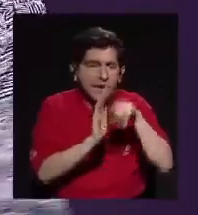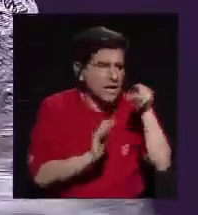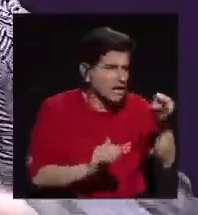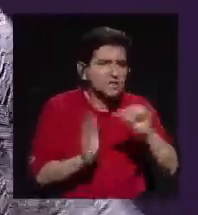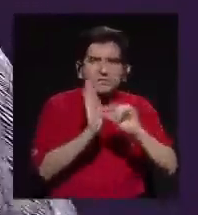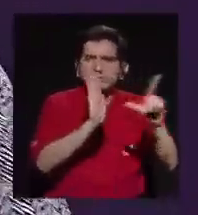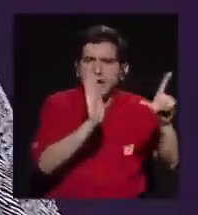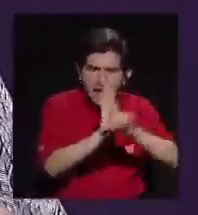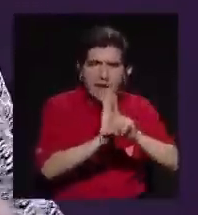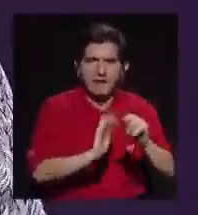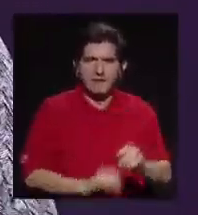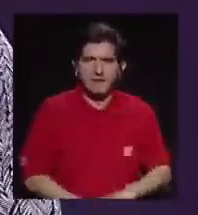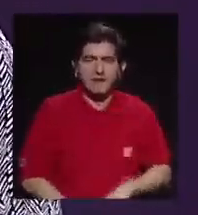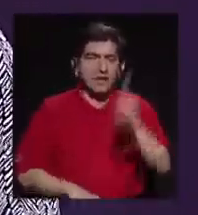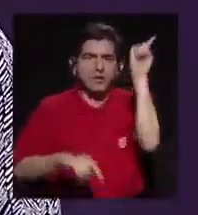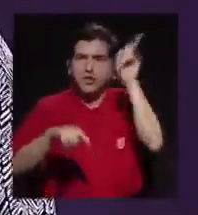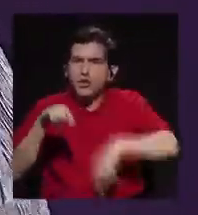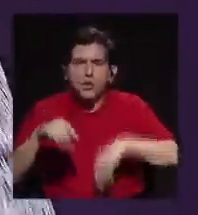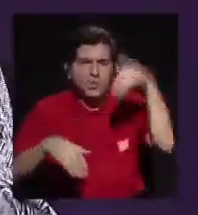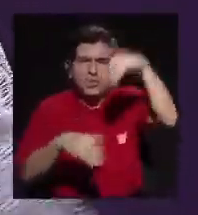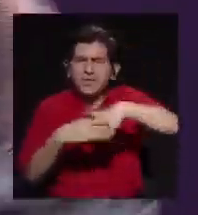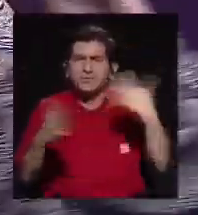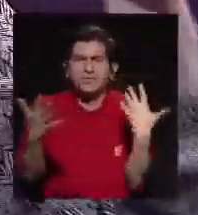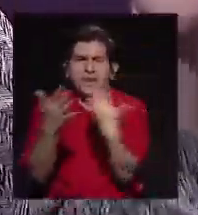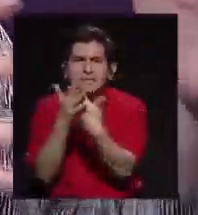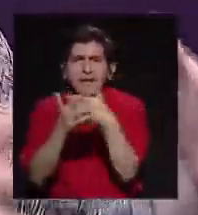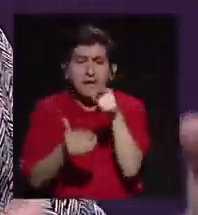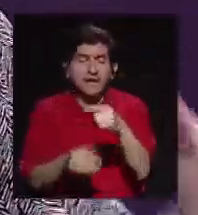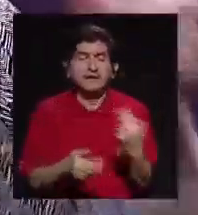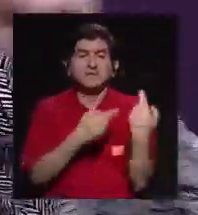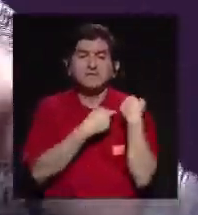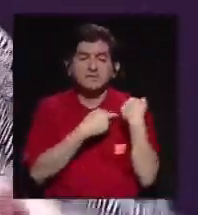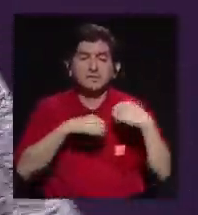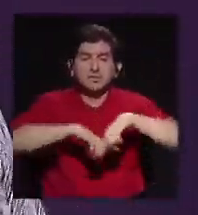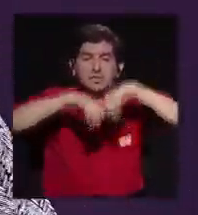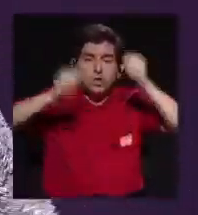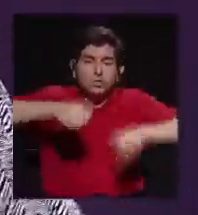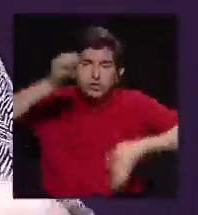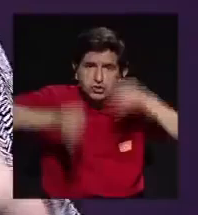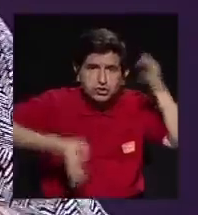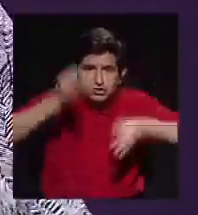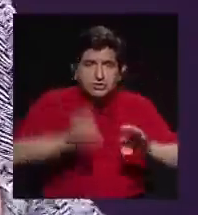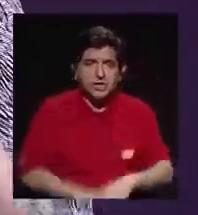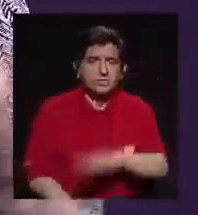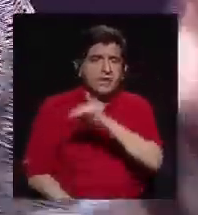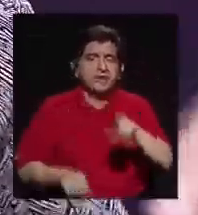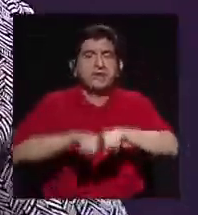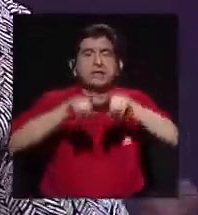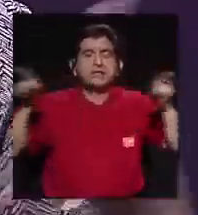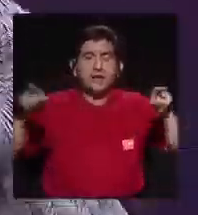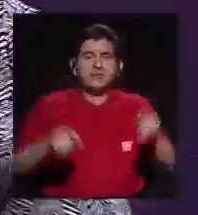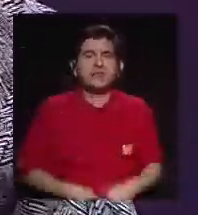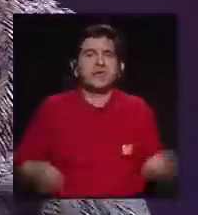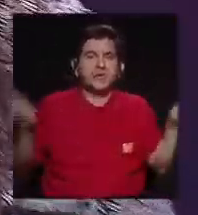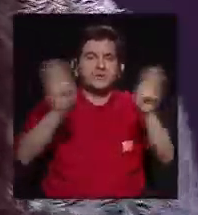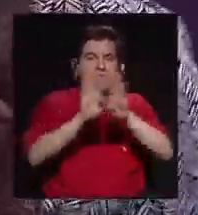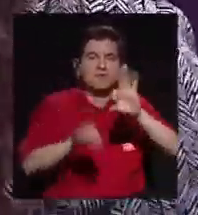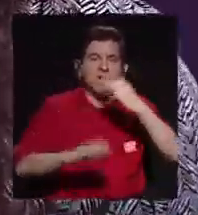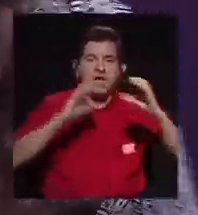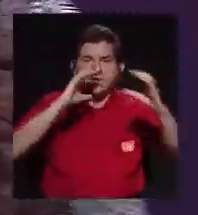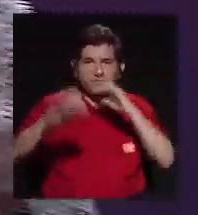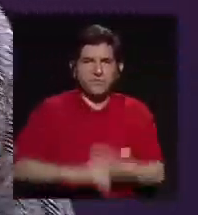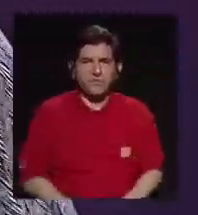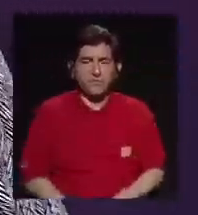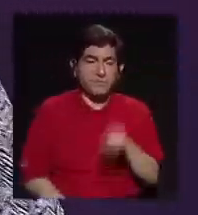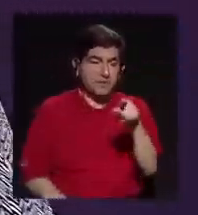corresponde a la Asamblea Legislativa, no puede meter a la cárcel porque eso le corresponde al sistema de justicia y tampoco puede cerrar los medios de comunicación